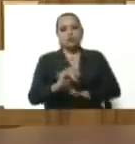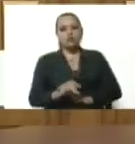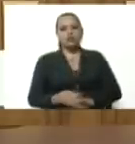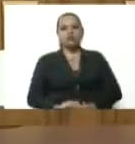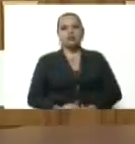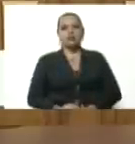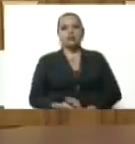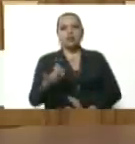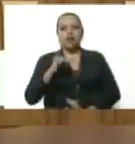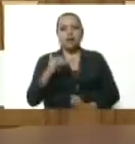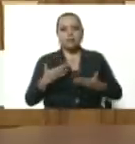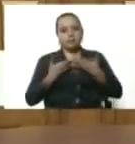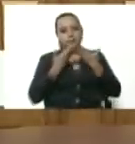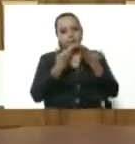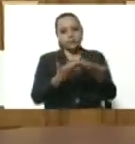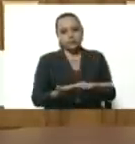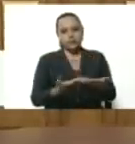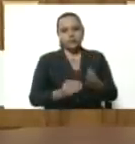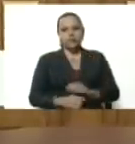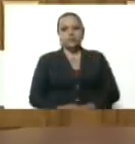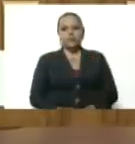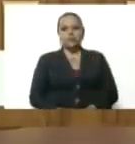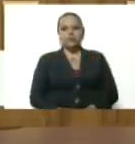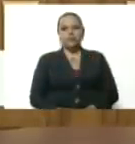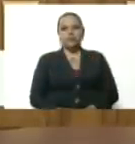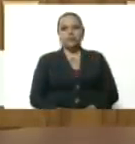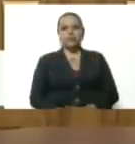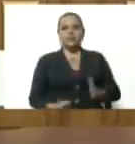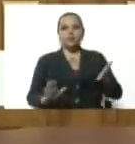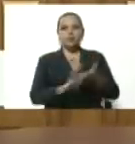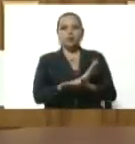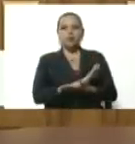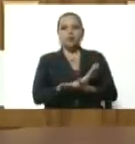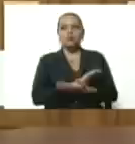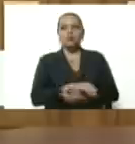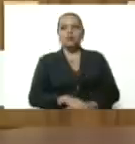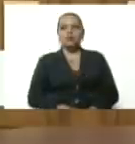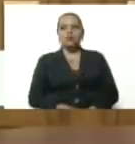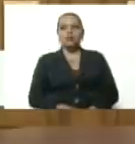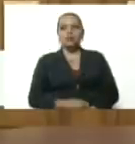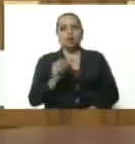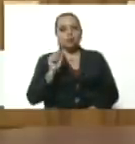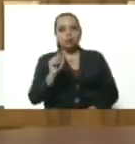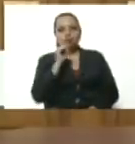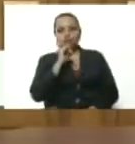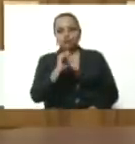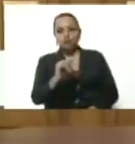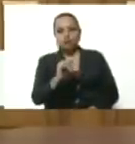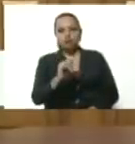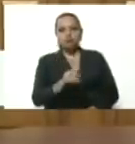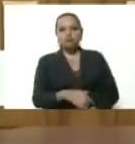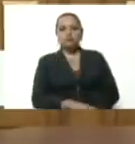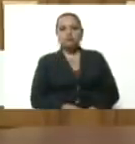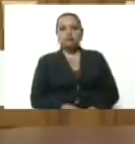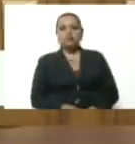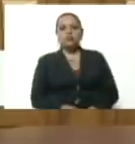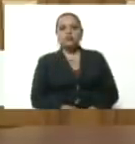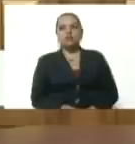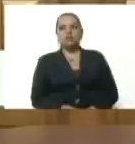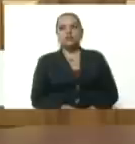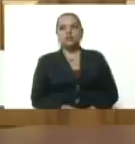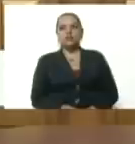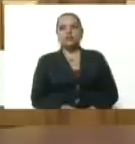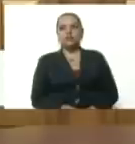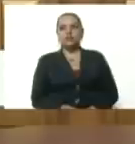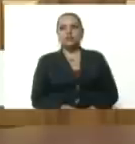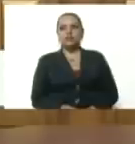Se me ha pedido, en el marco de lo que es un punto de información, que